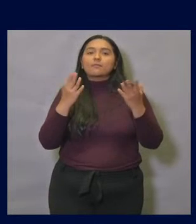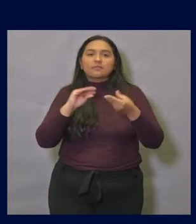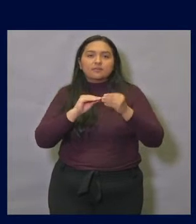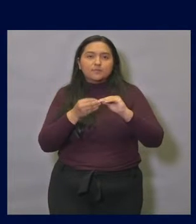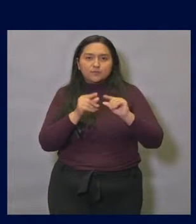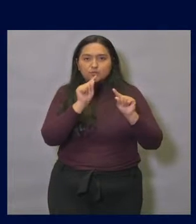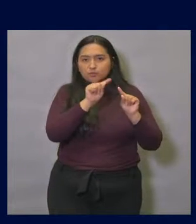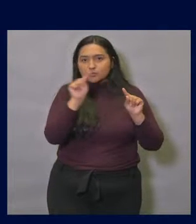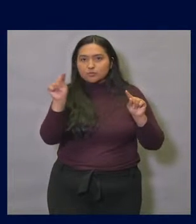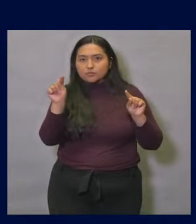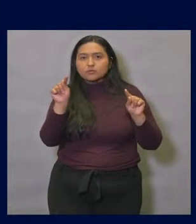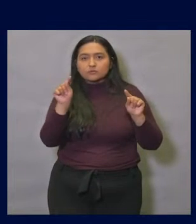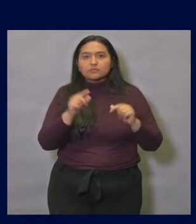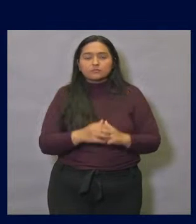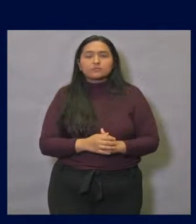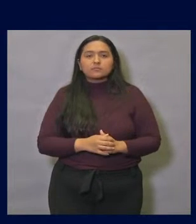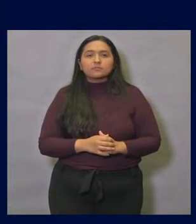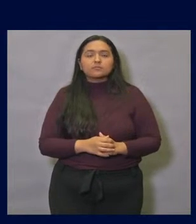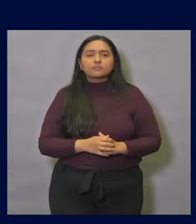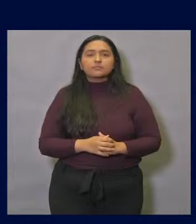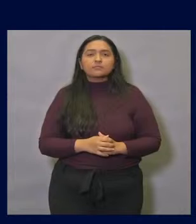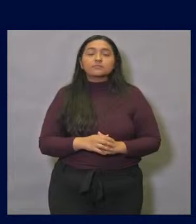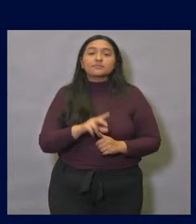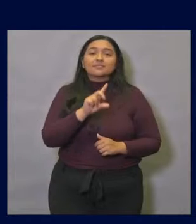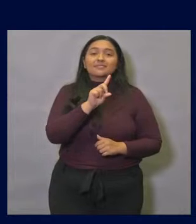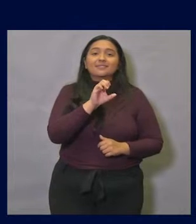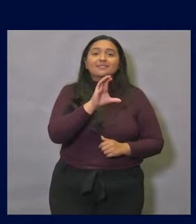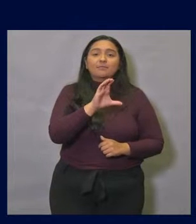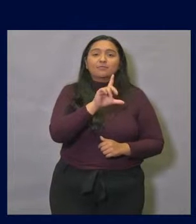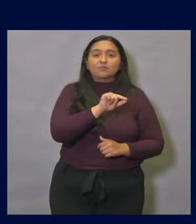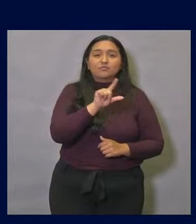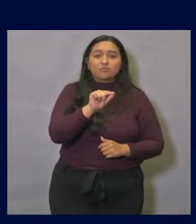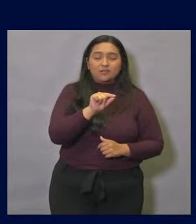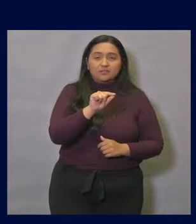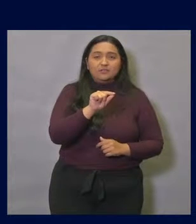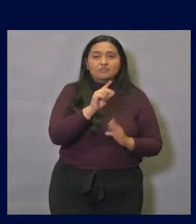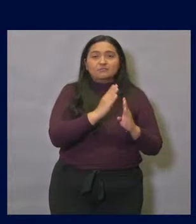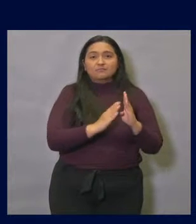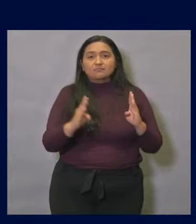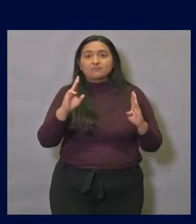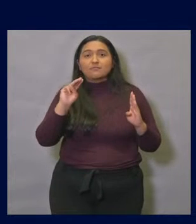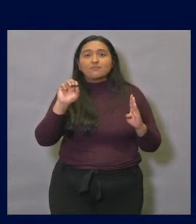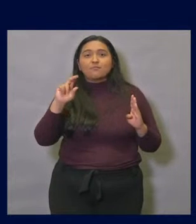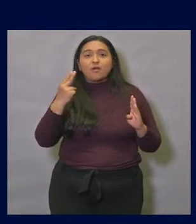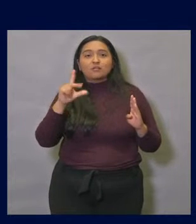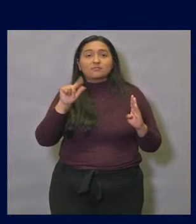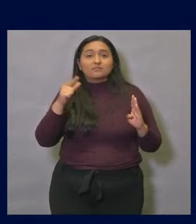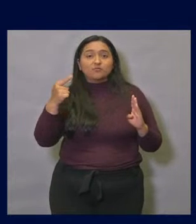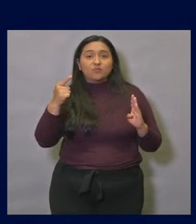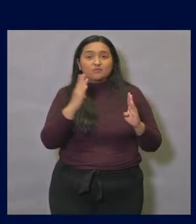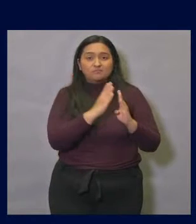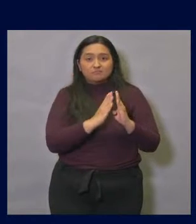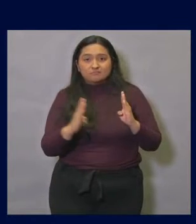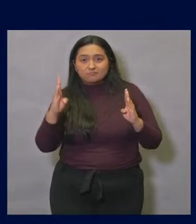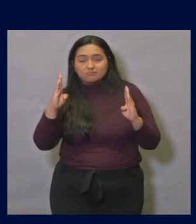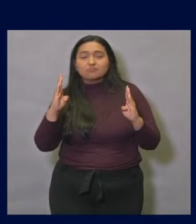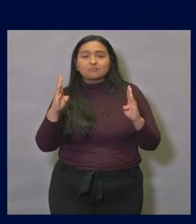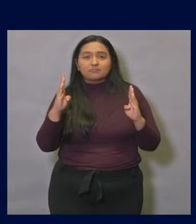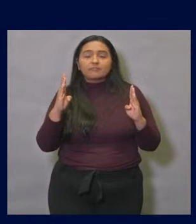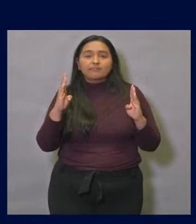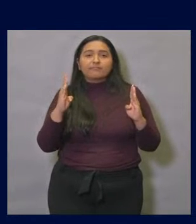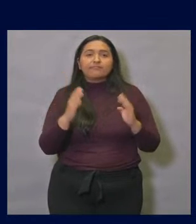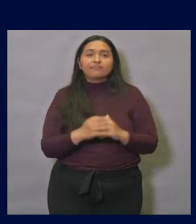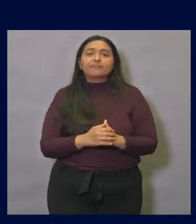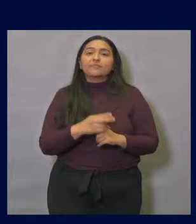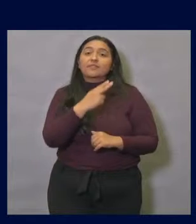grupo de edad. Entre diciembre del 2020 y marzo del 2021, la duración media de la